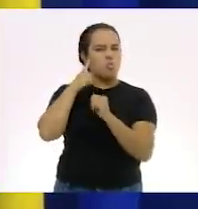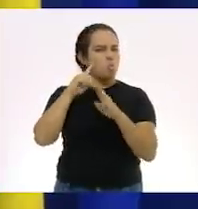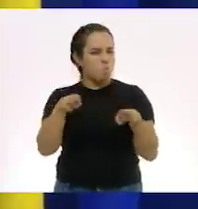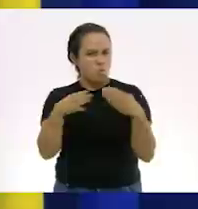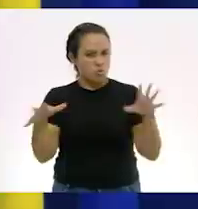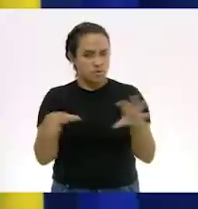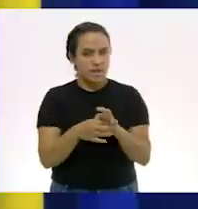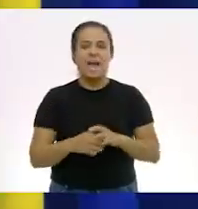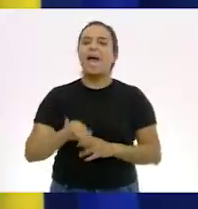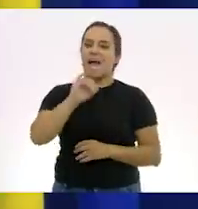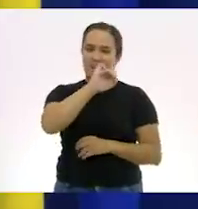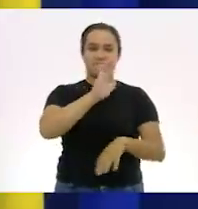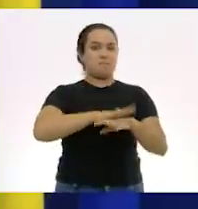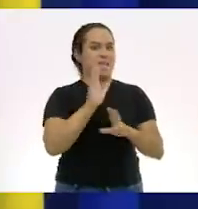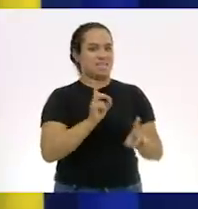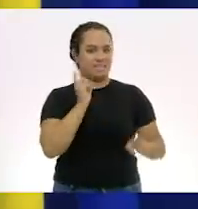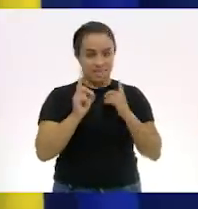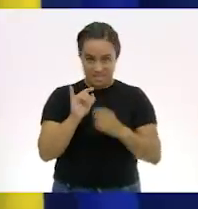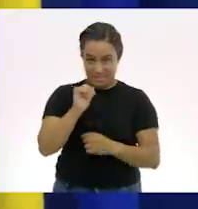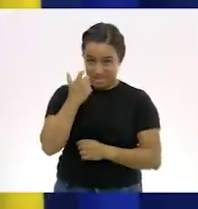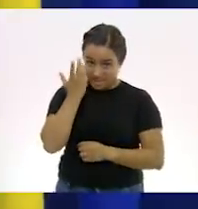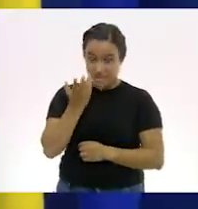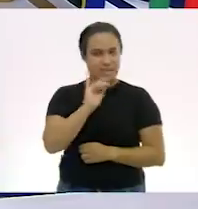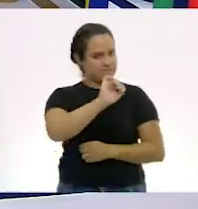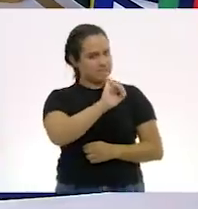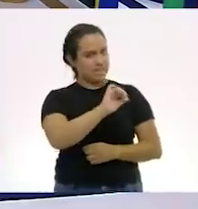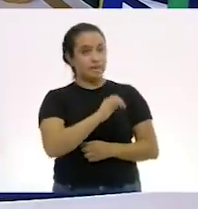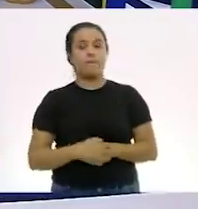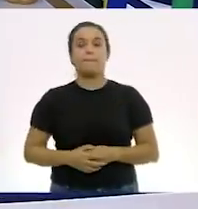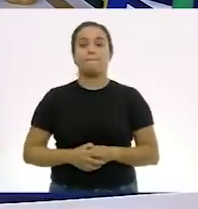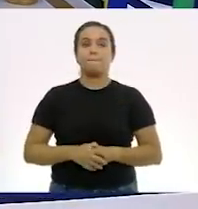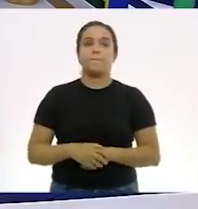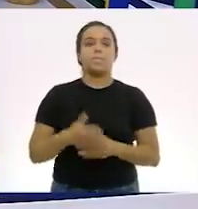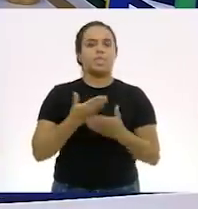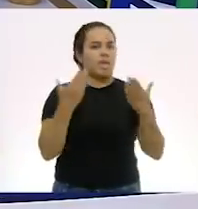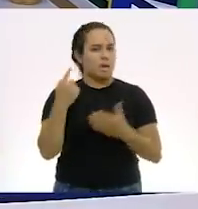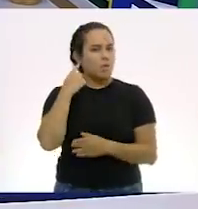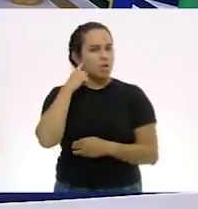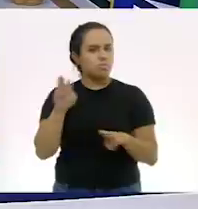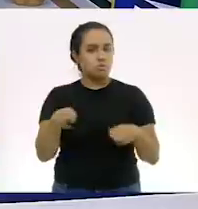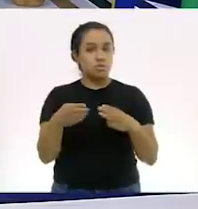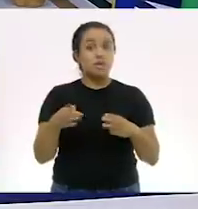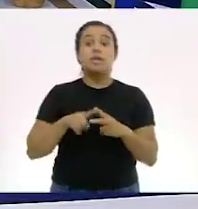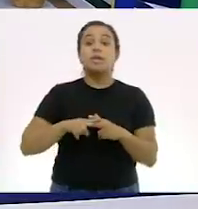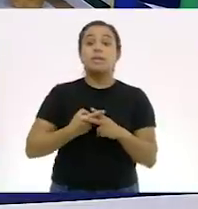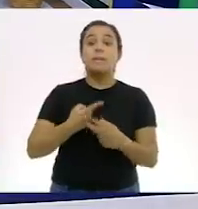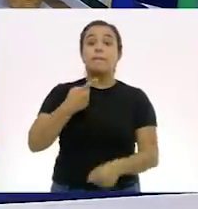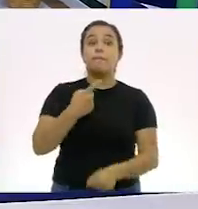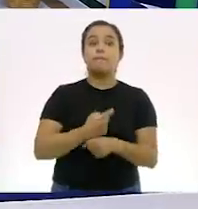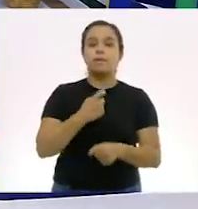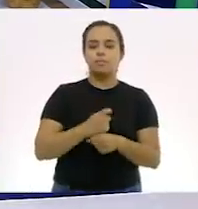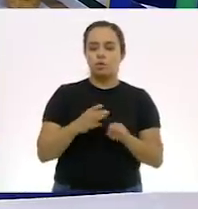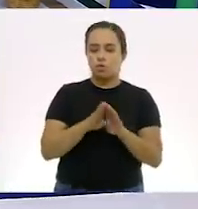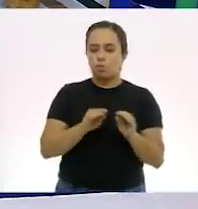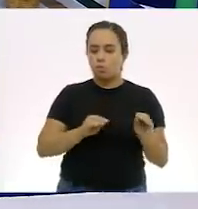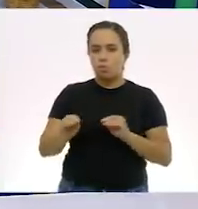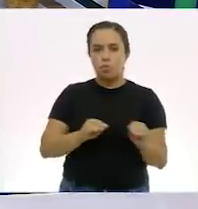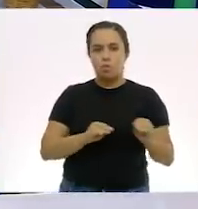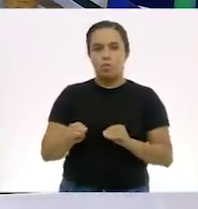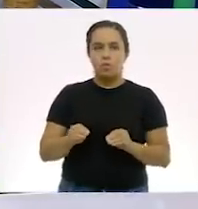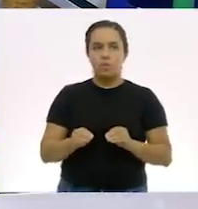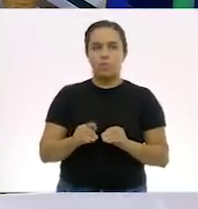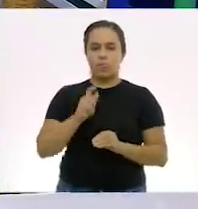Ah, muy interesante, maestro. Ya me quedó más claro. Está ahora más claro la idea. Sí, bueno, pues vamos a explorar nuestro espacio total y vamos a ver las diferentes